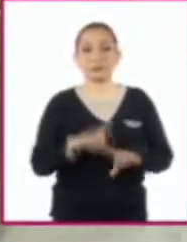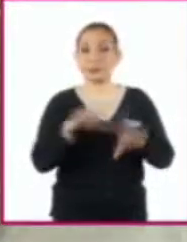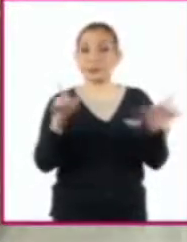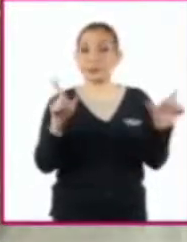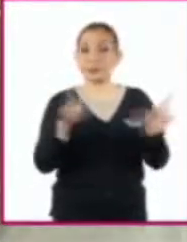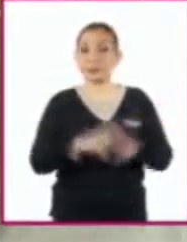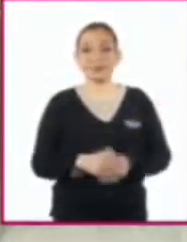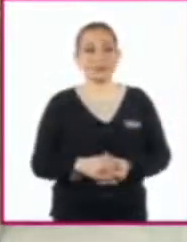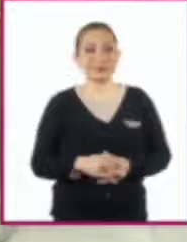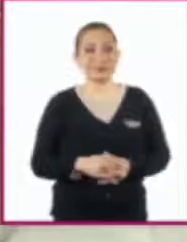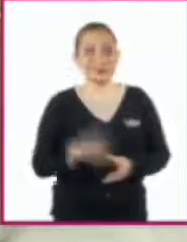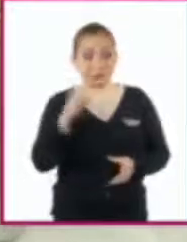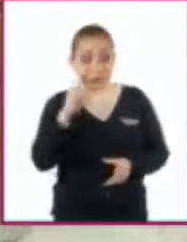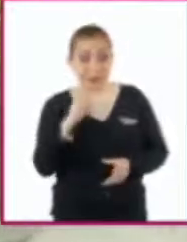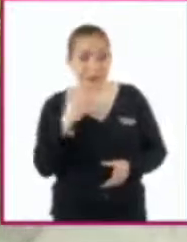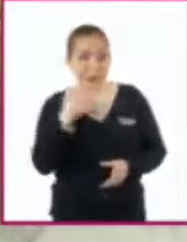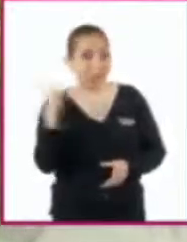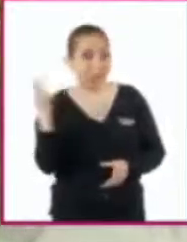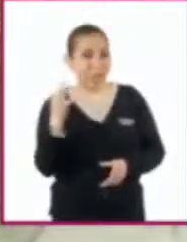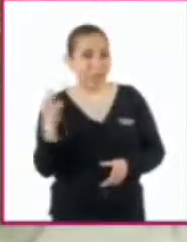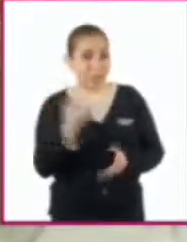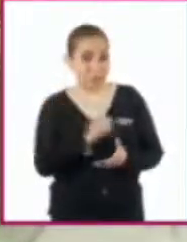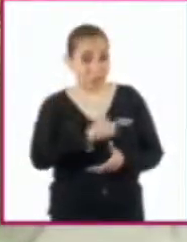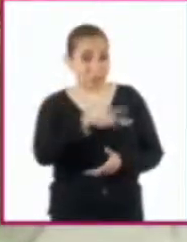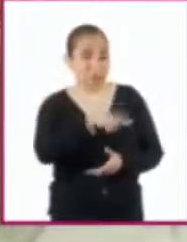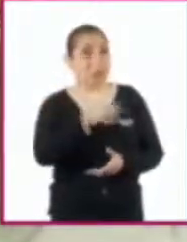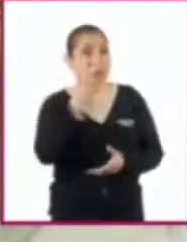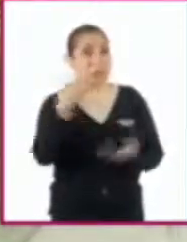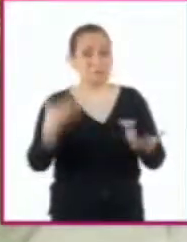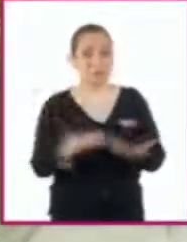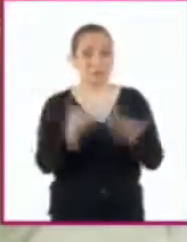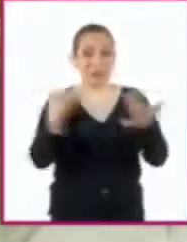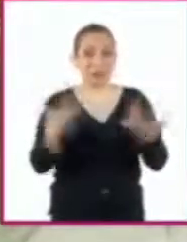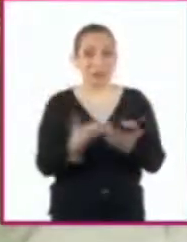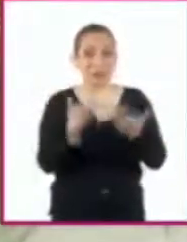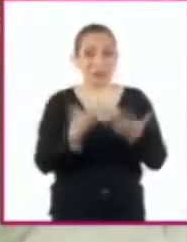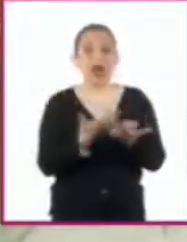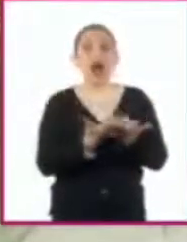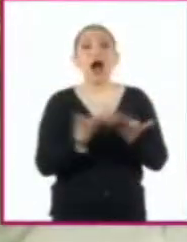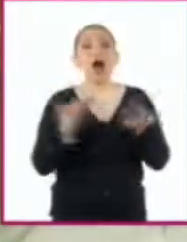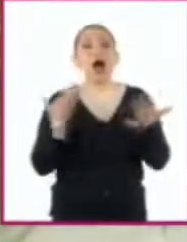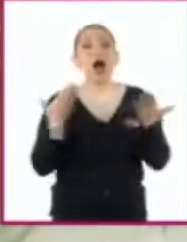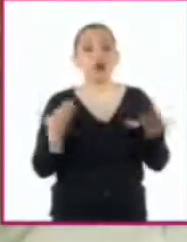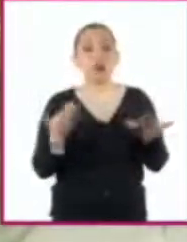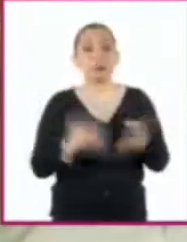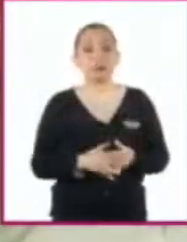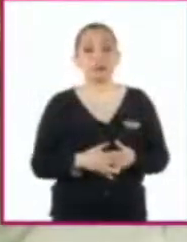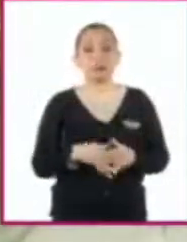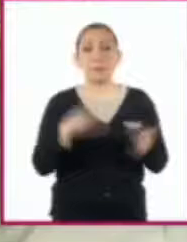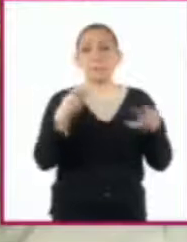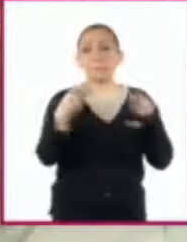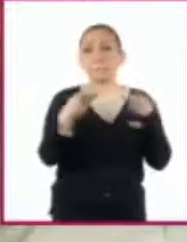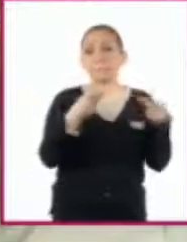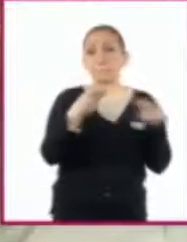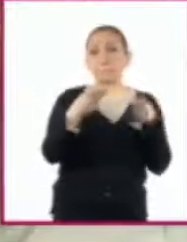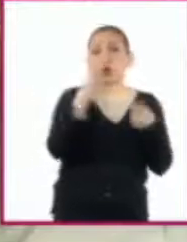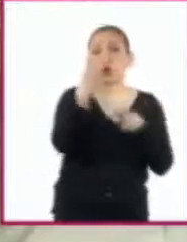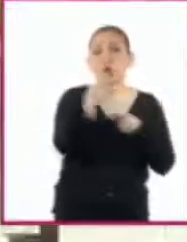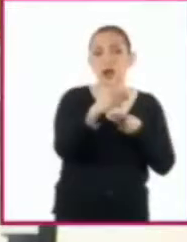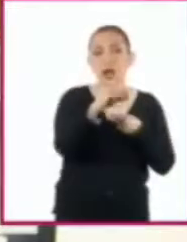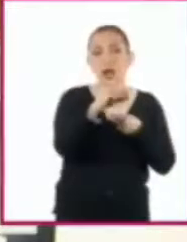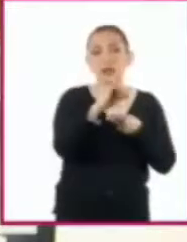Listo. Quedó una deliciosa y nutritiva ensalada. Ahora, elaboraremos